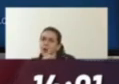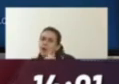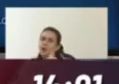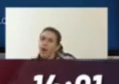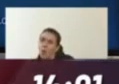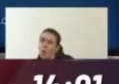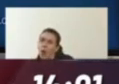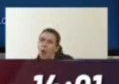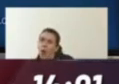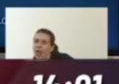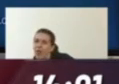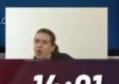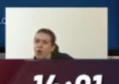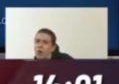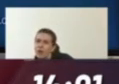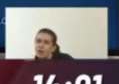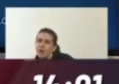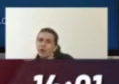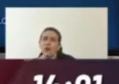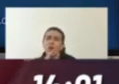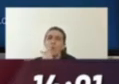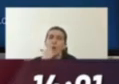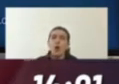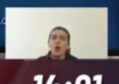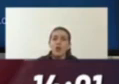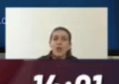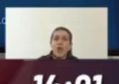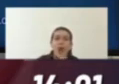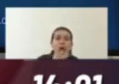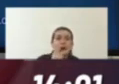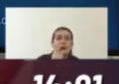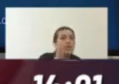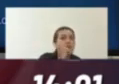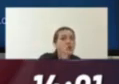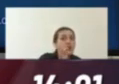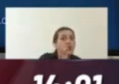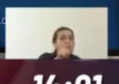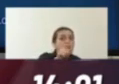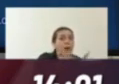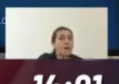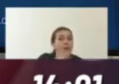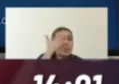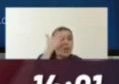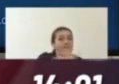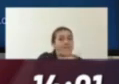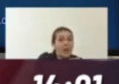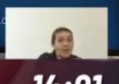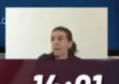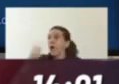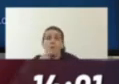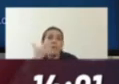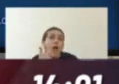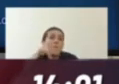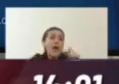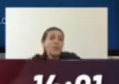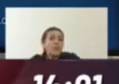80 casos diarios fallecidos. Esta baja, relativícenla porque puede ser también que haya